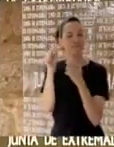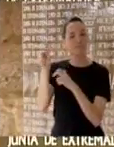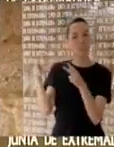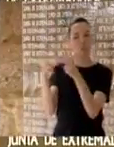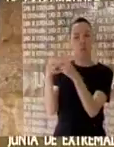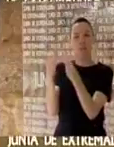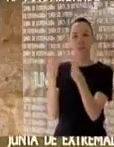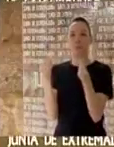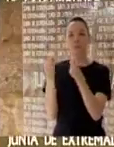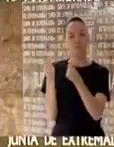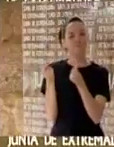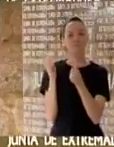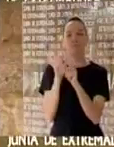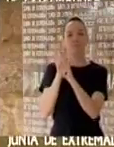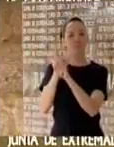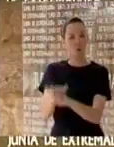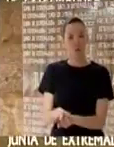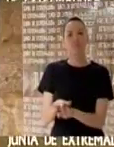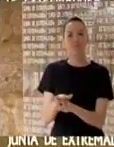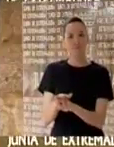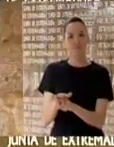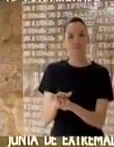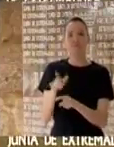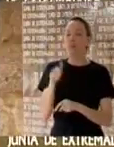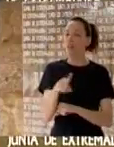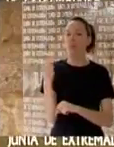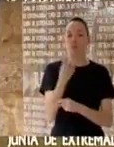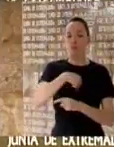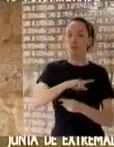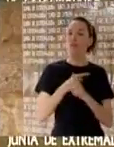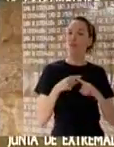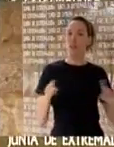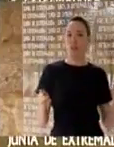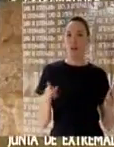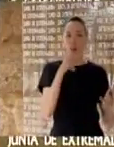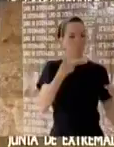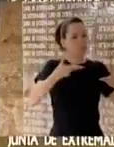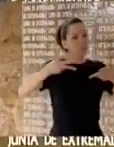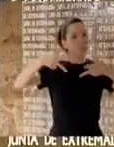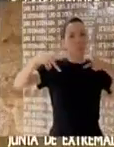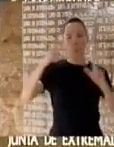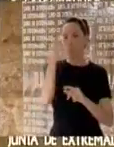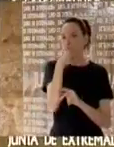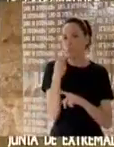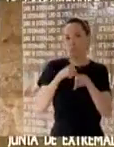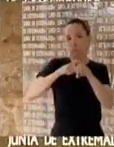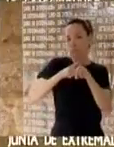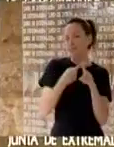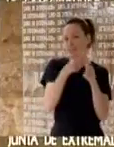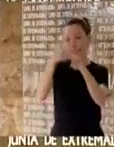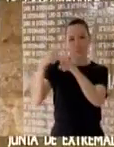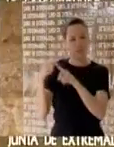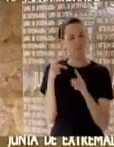aceptan, asimilan y se reconocen y reconocen la diversidad y la pluralidad de identidades que puedan tener. En